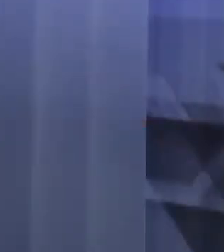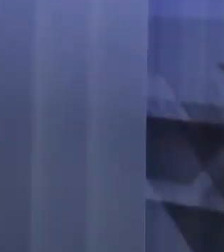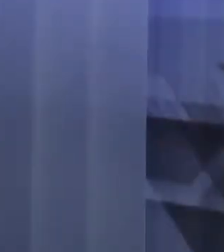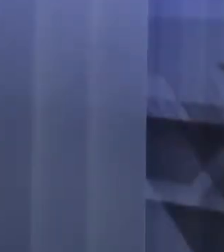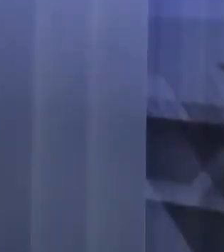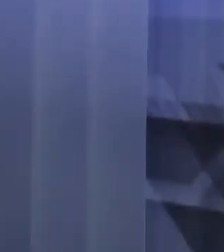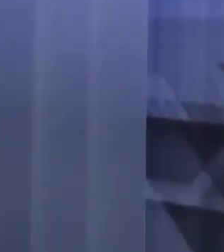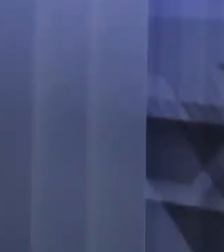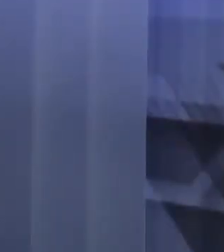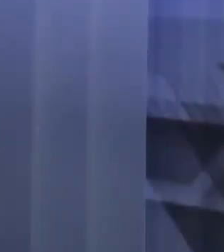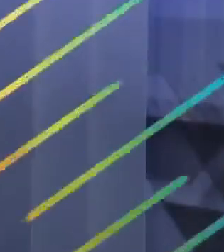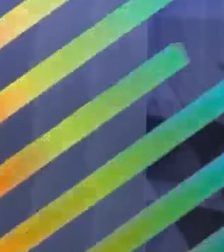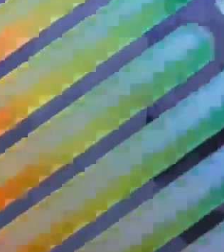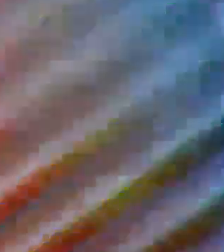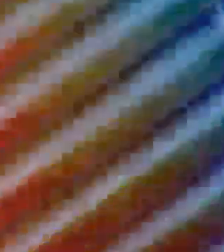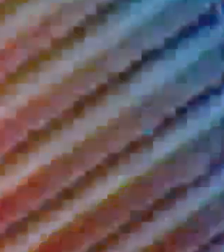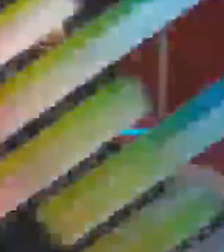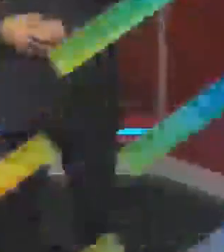Atacama.